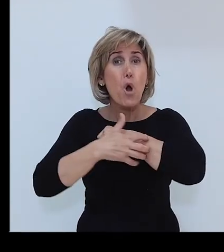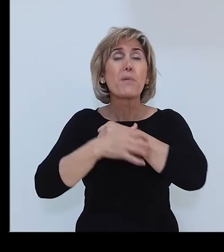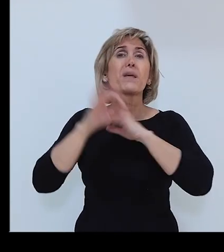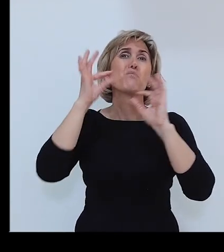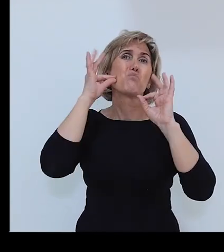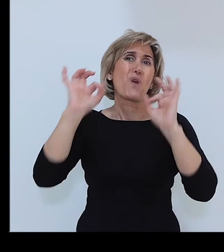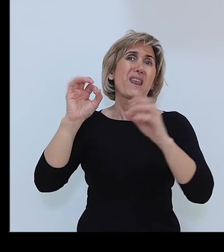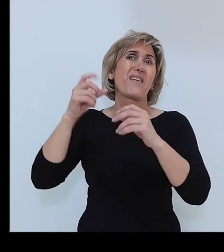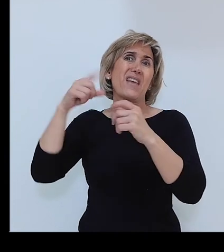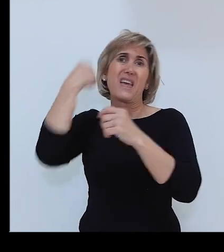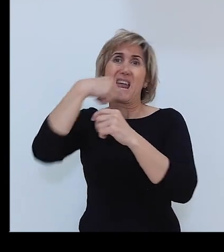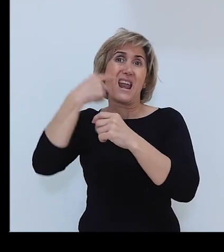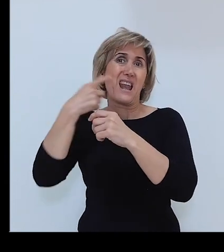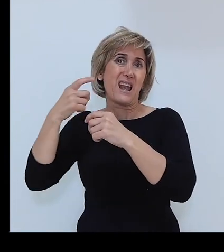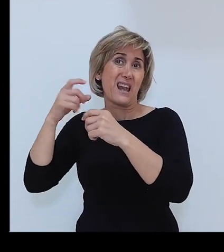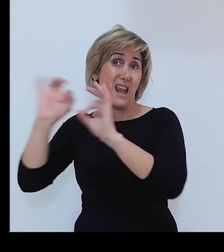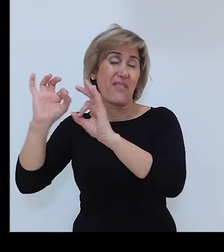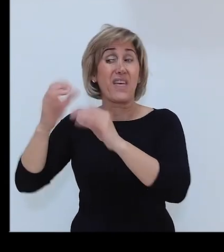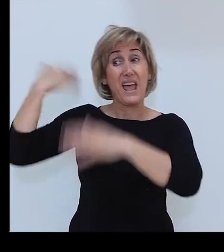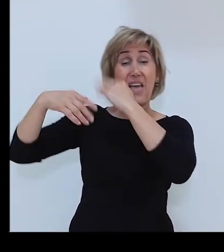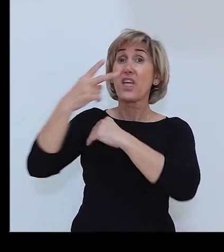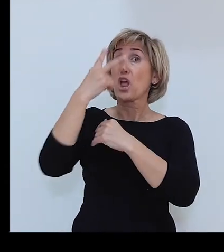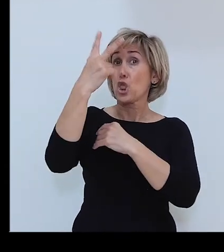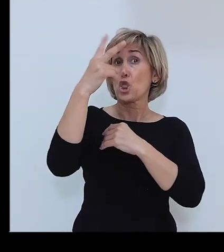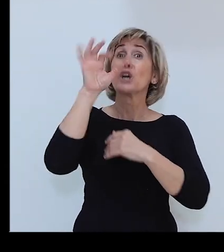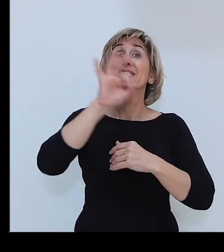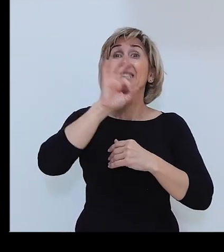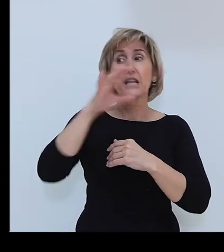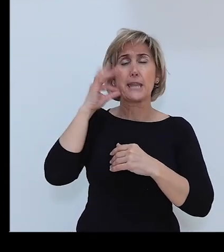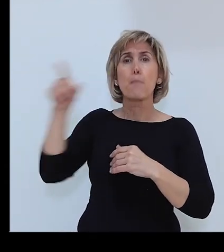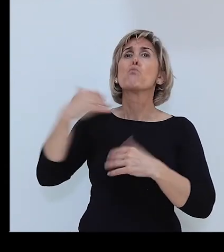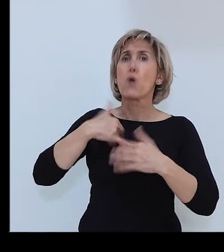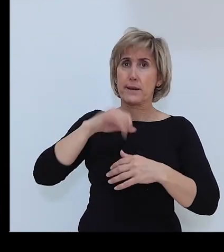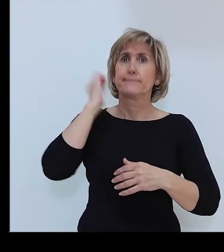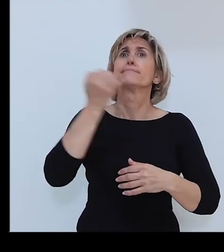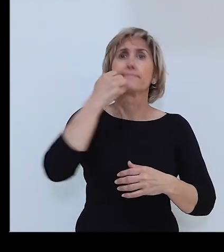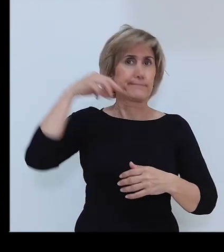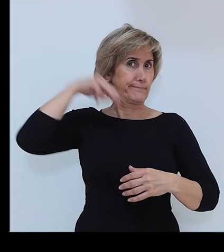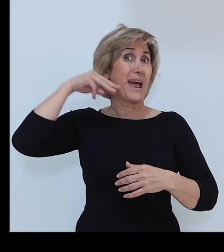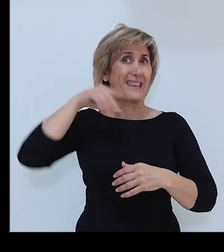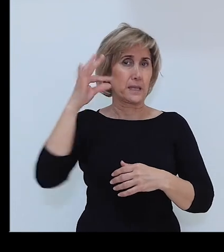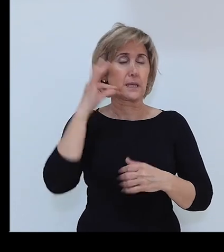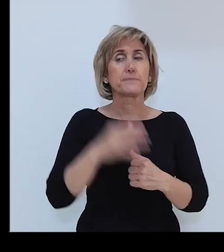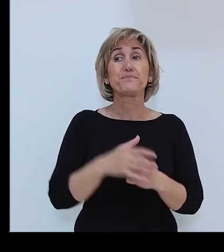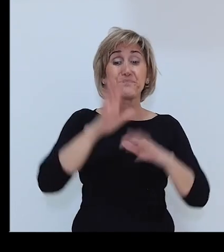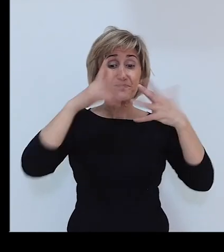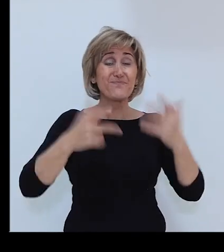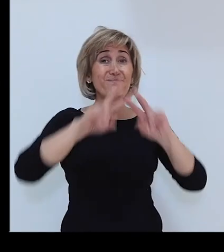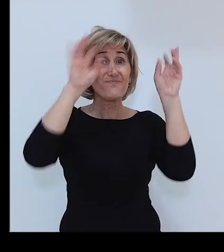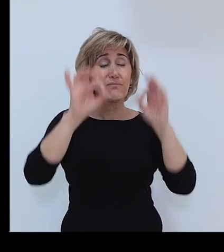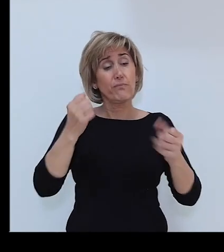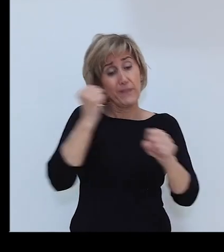occidentalizada son mujeres pobres y racializadas, algo que ya hace 2 siglos ya denunciaba